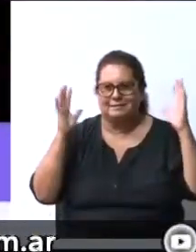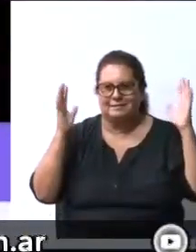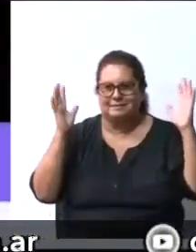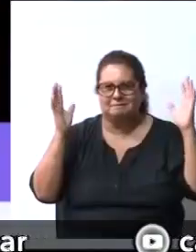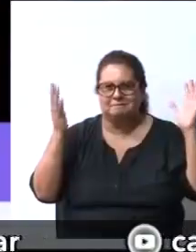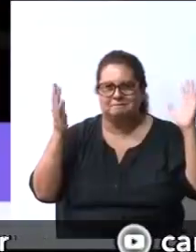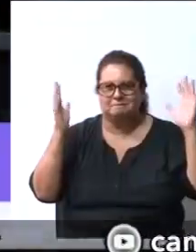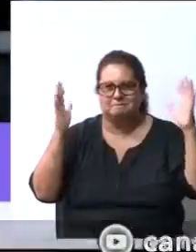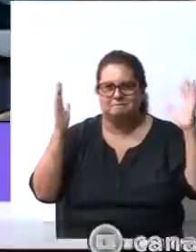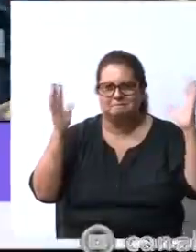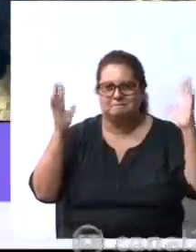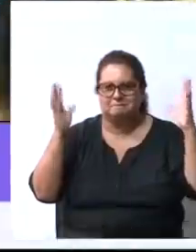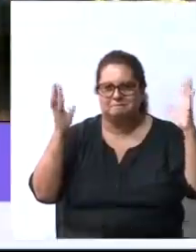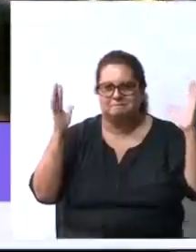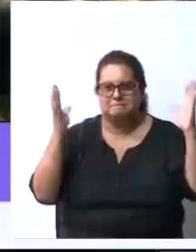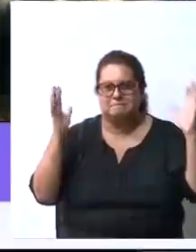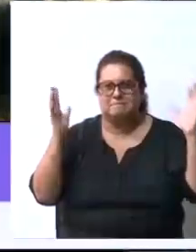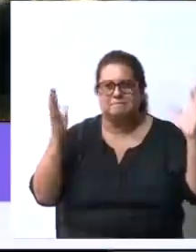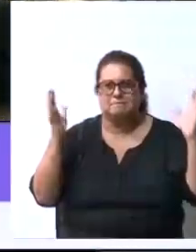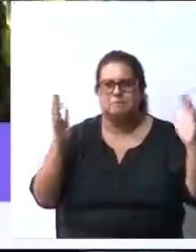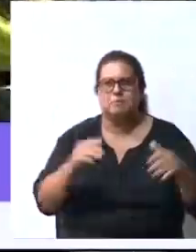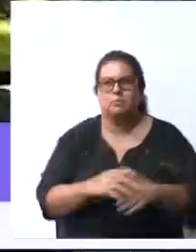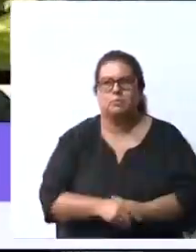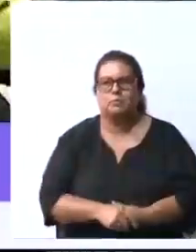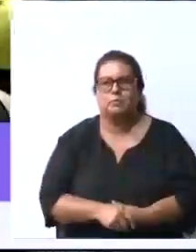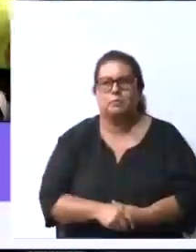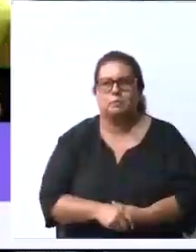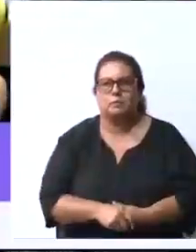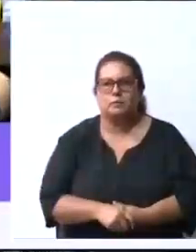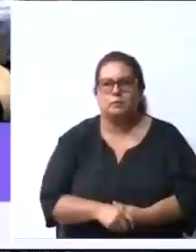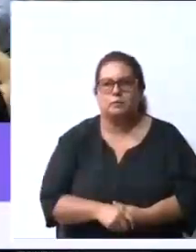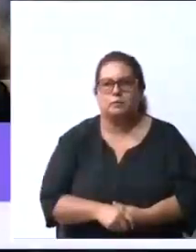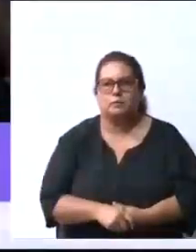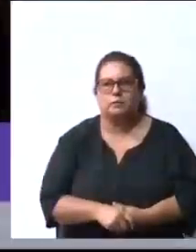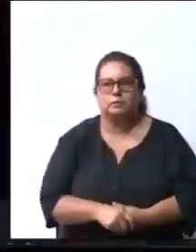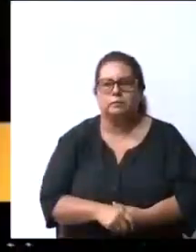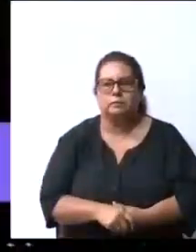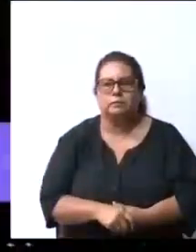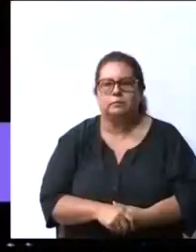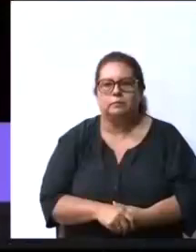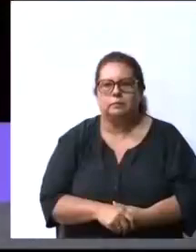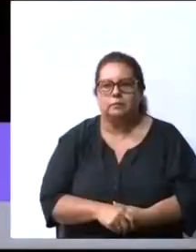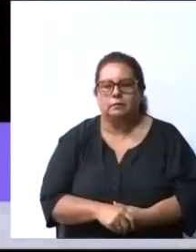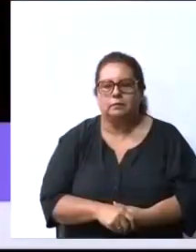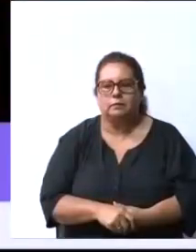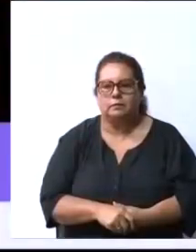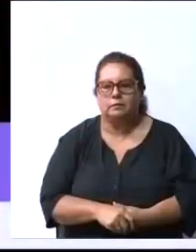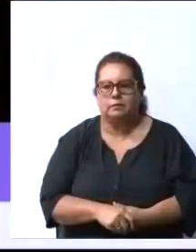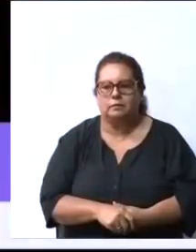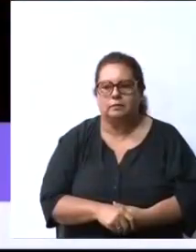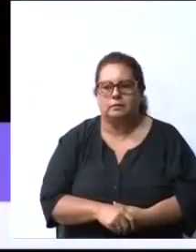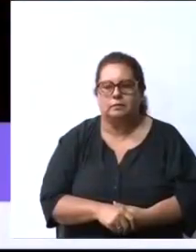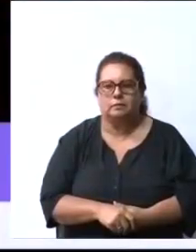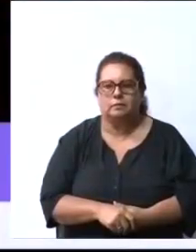Encontrar en el talento de cada argentino los mejores caminos para transformar. Y eso es lo que necesita nuestro